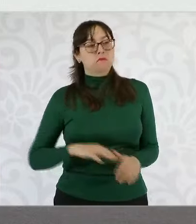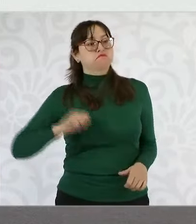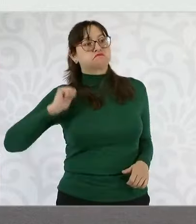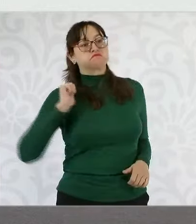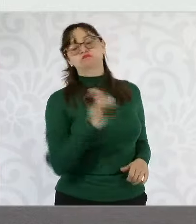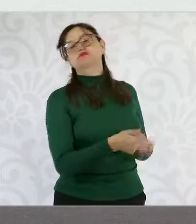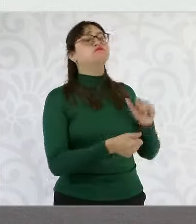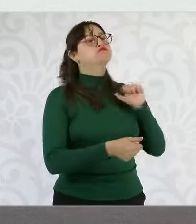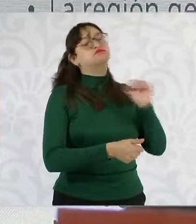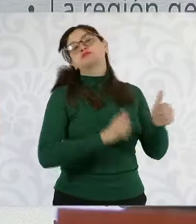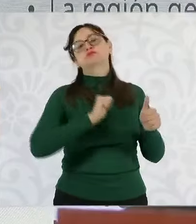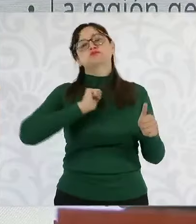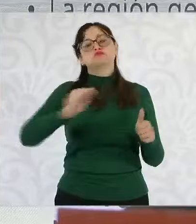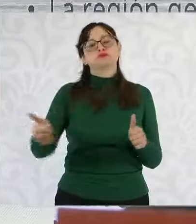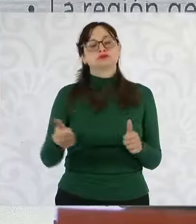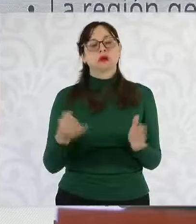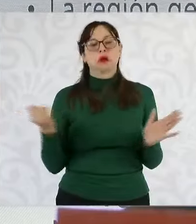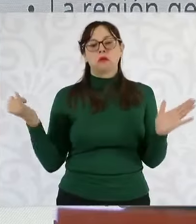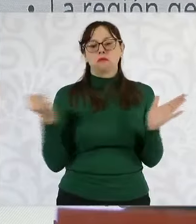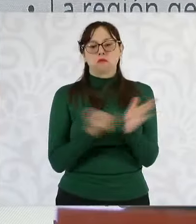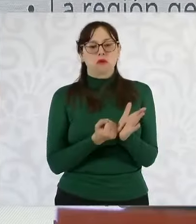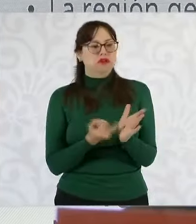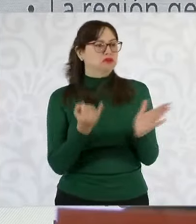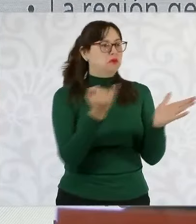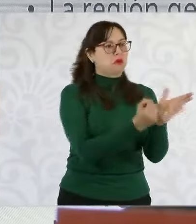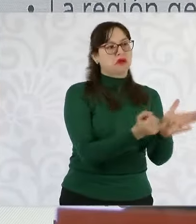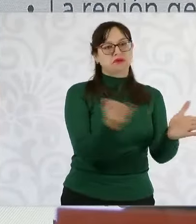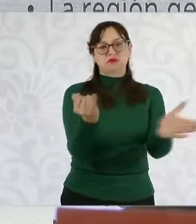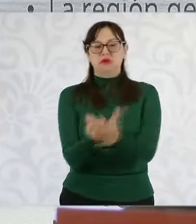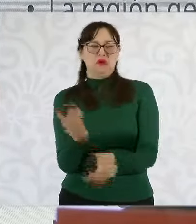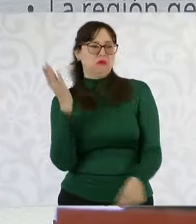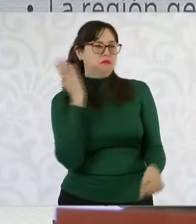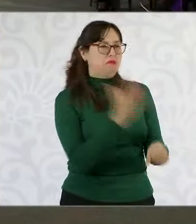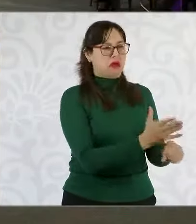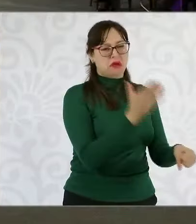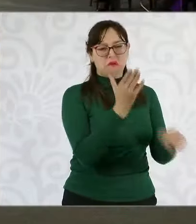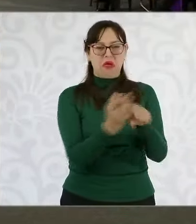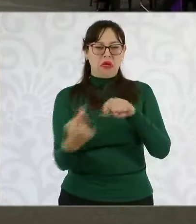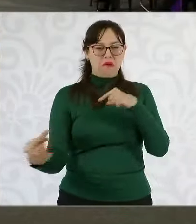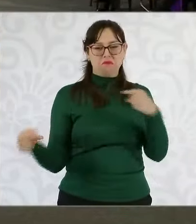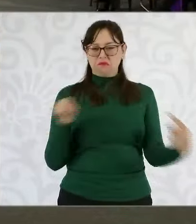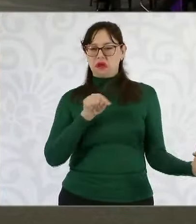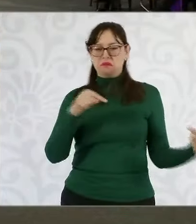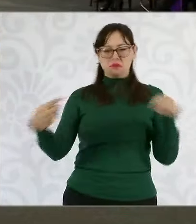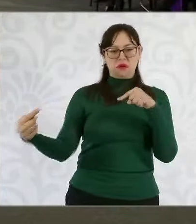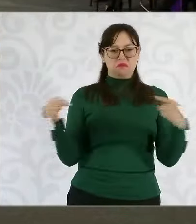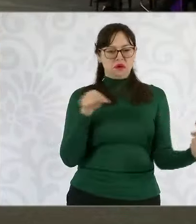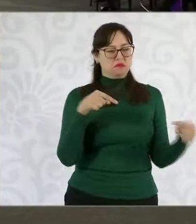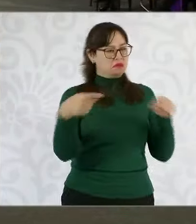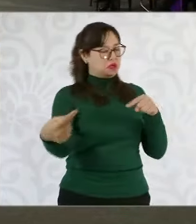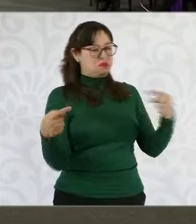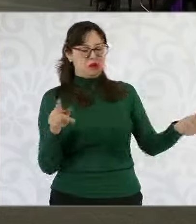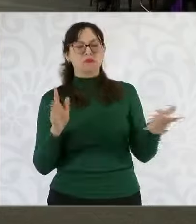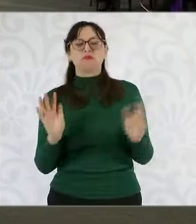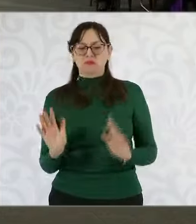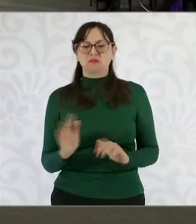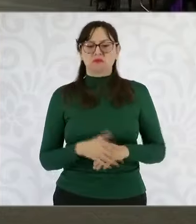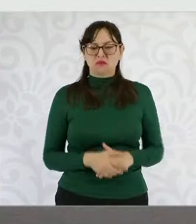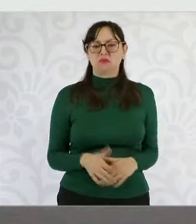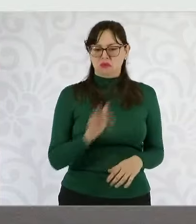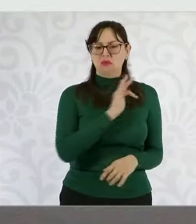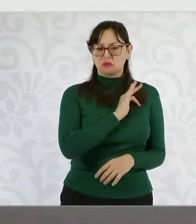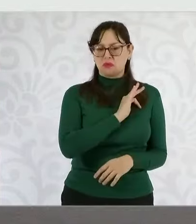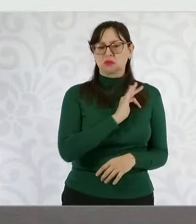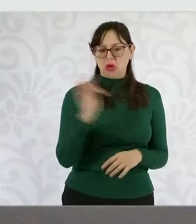acusaciones y tarifas? Podemos hacer eso, si queremos, porque si nos ponen una tarifa, nosotros ponemos otra,